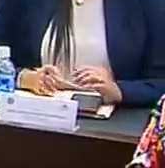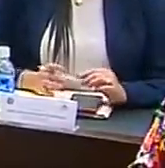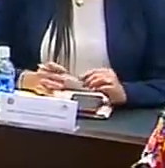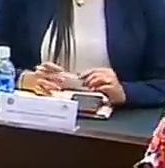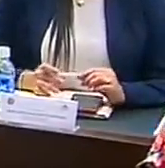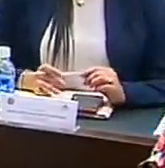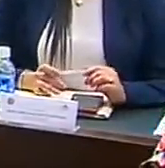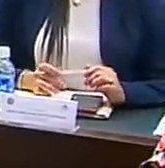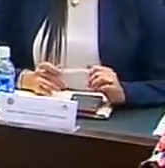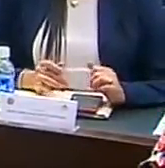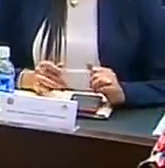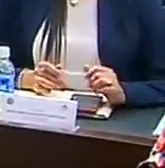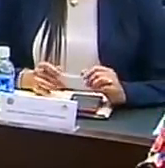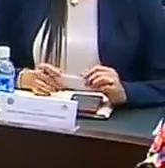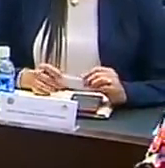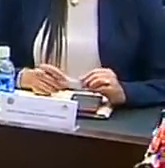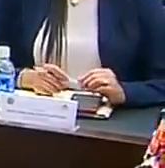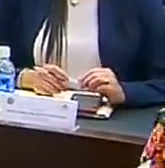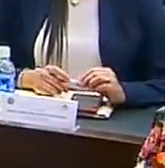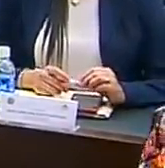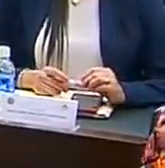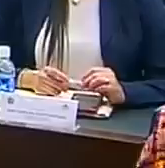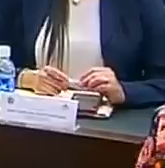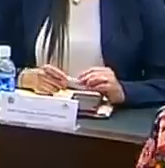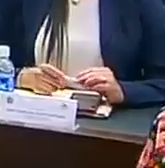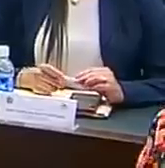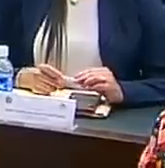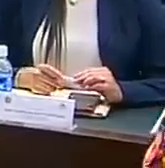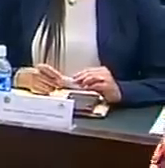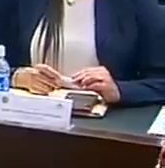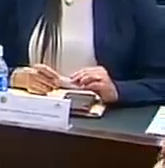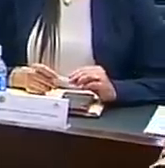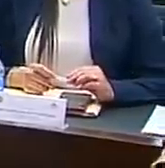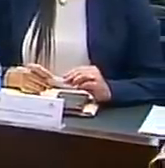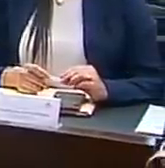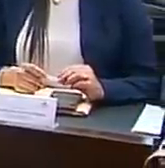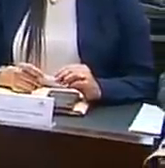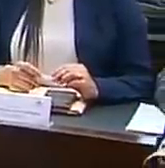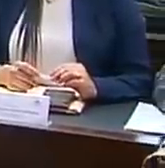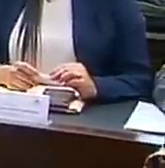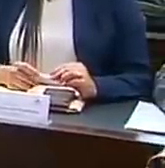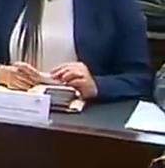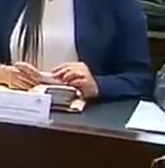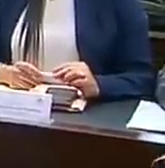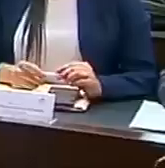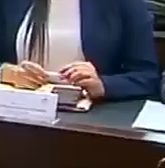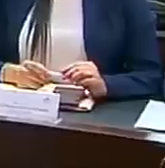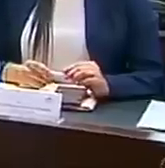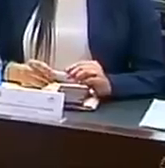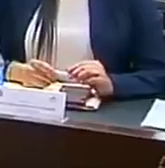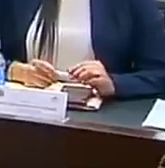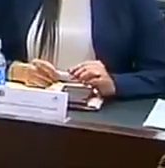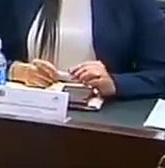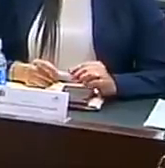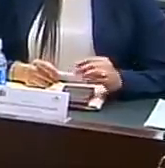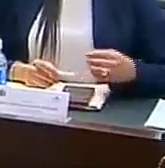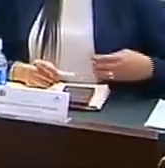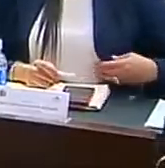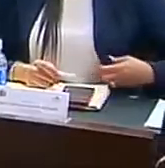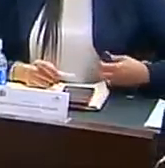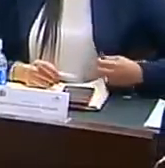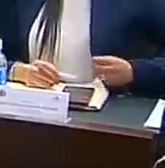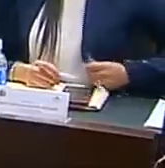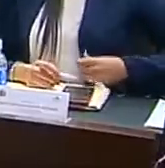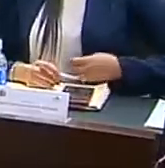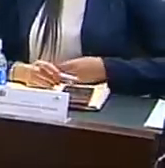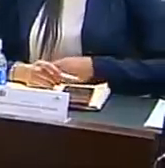Miren, cuando uno tiene oportunidad de contrastar cómo era y cómo